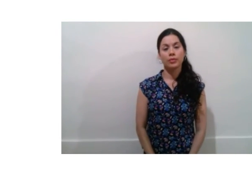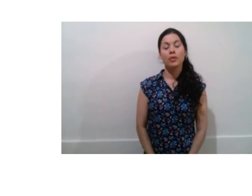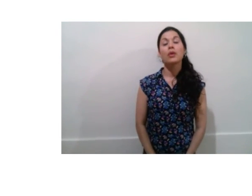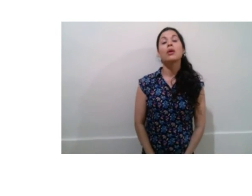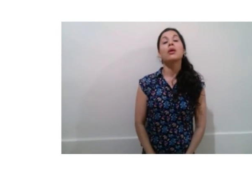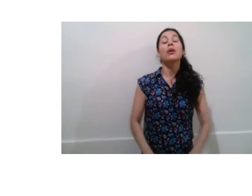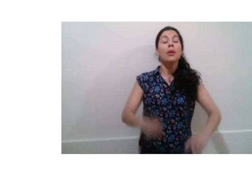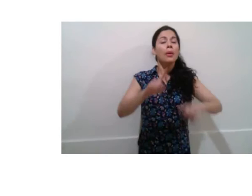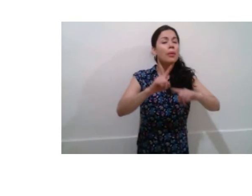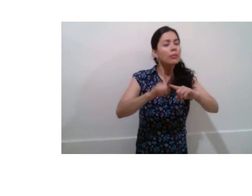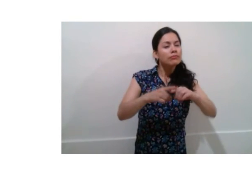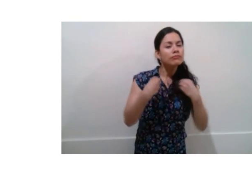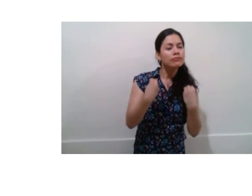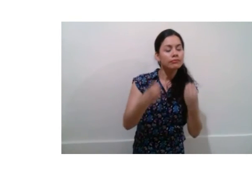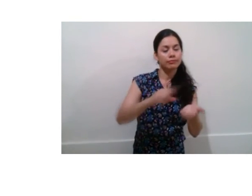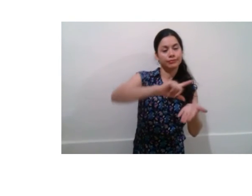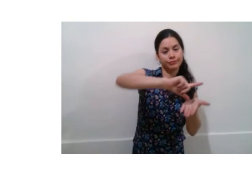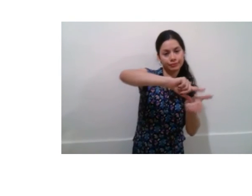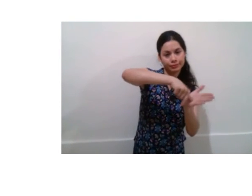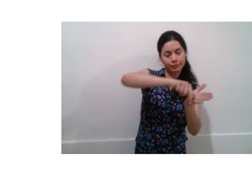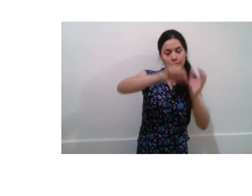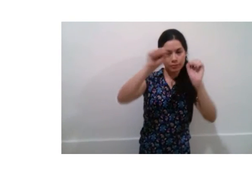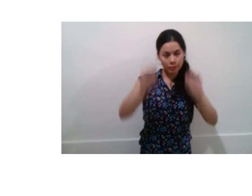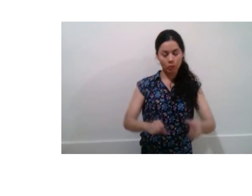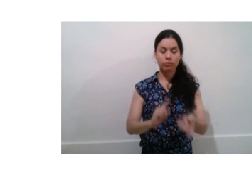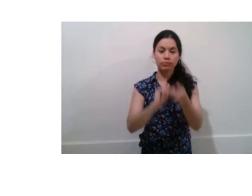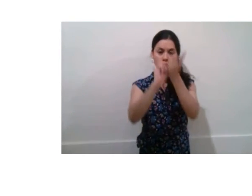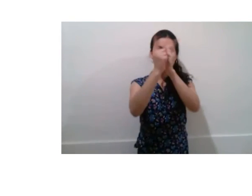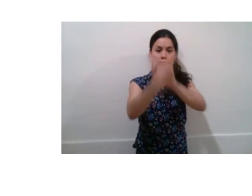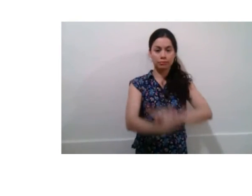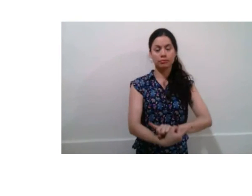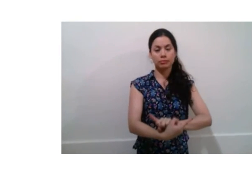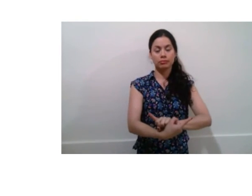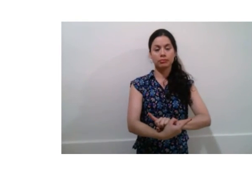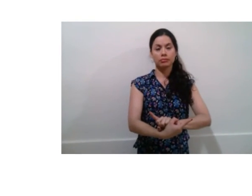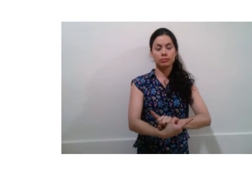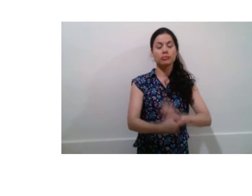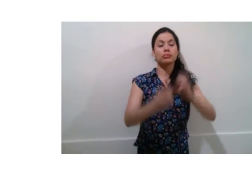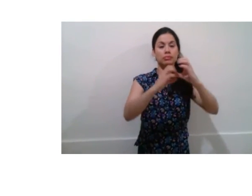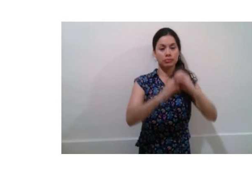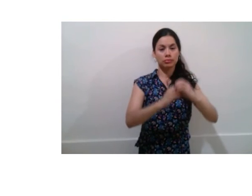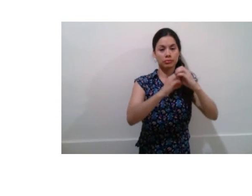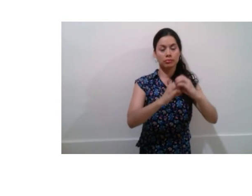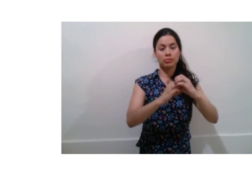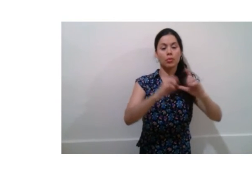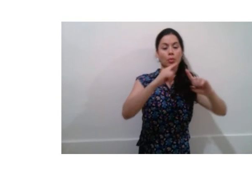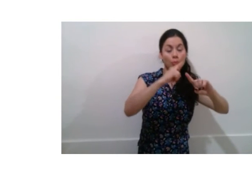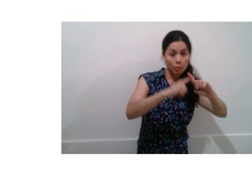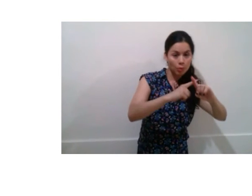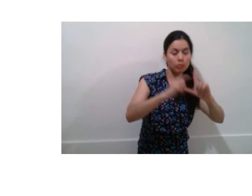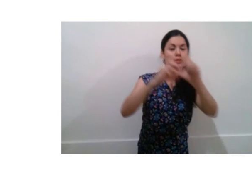Por geometría podemos cambiar el coseno por el